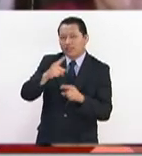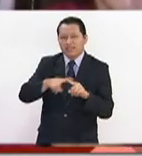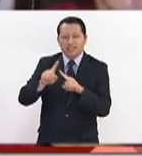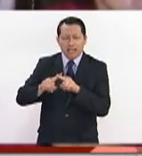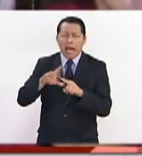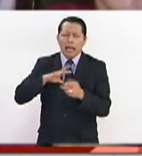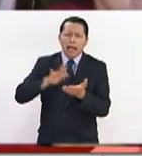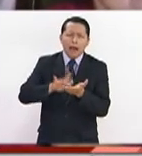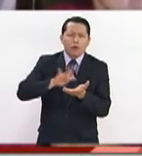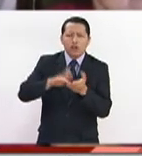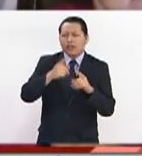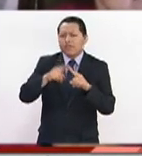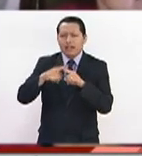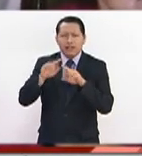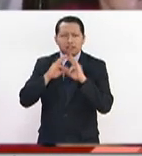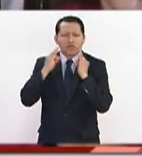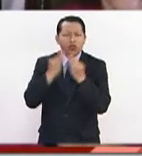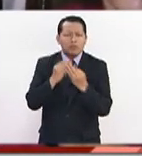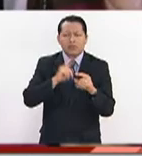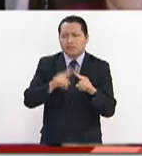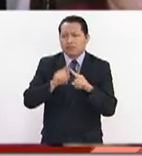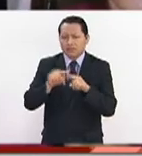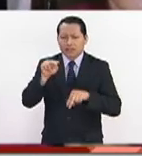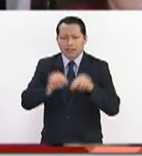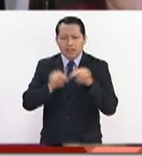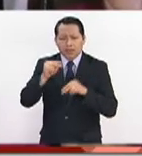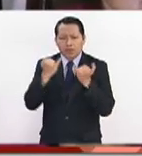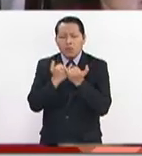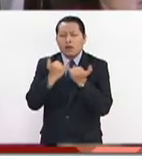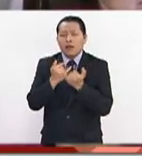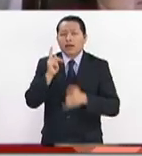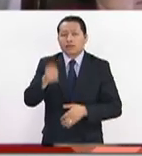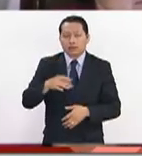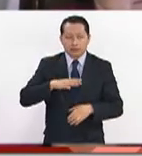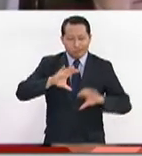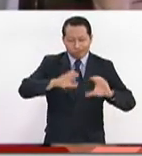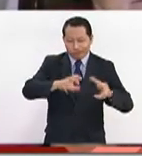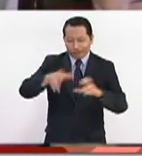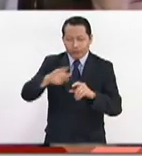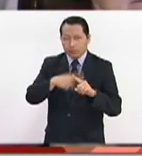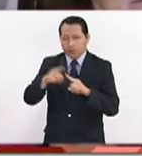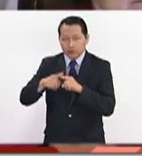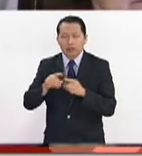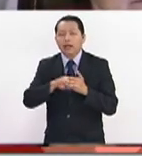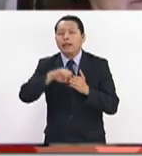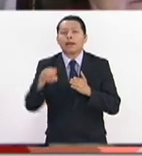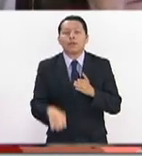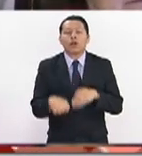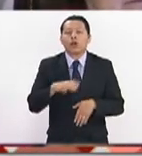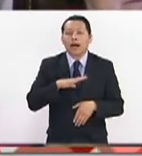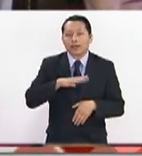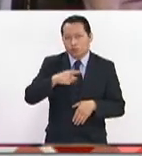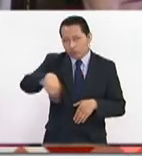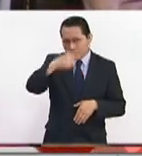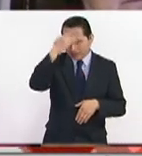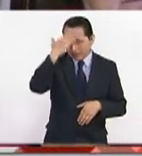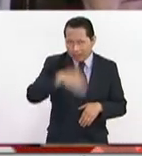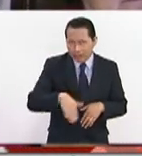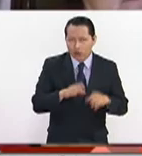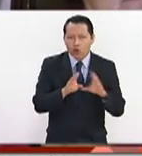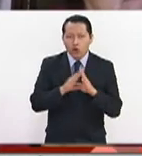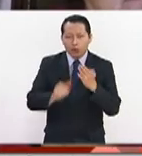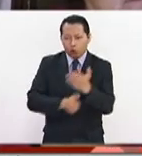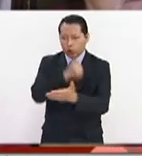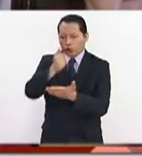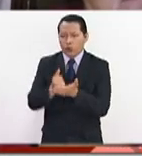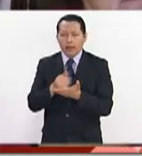en distintos niveles y de distintas formas y con distintas medidas para todos los sectores de la población. Por ejemplo, como ustedes saben, la ciudad